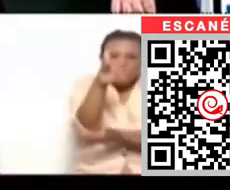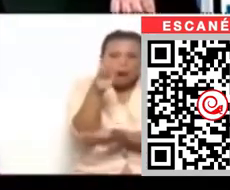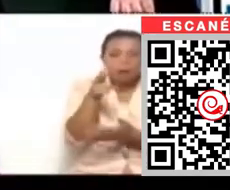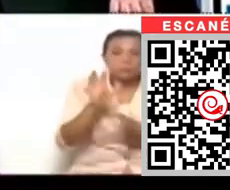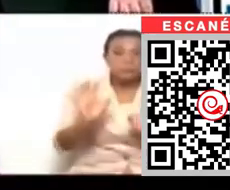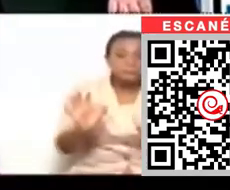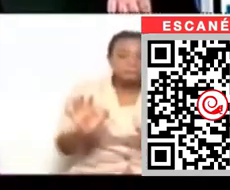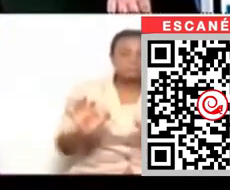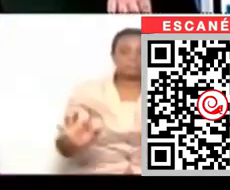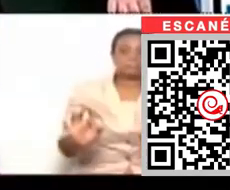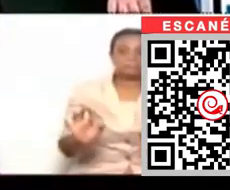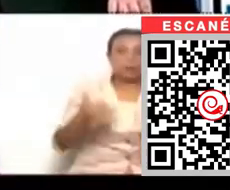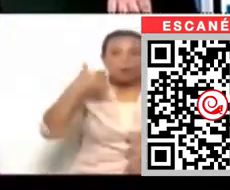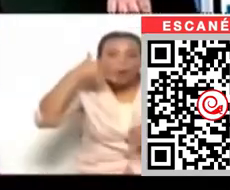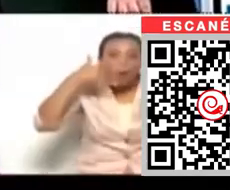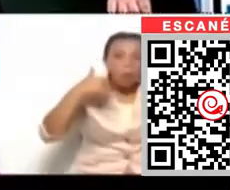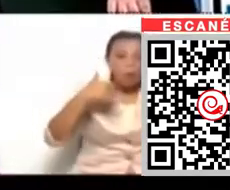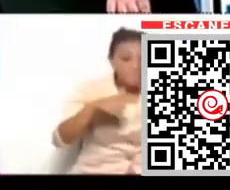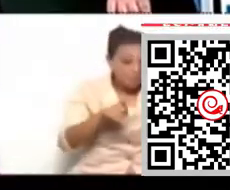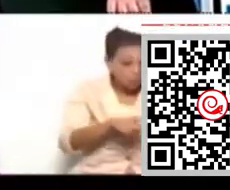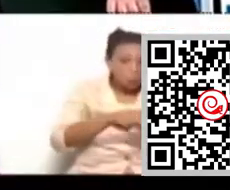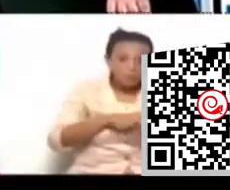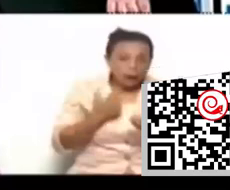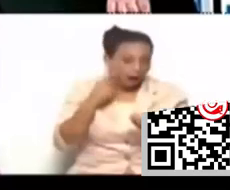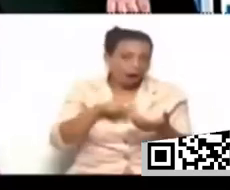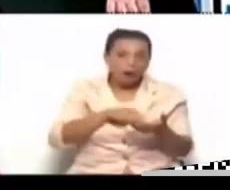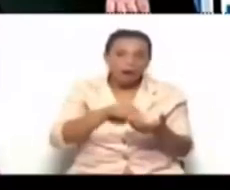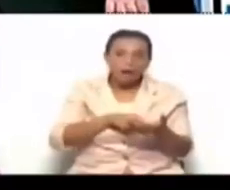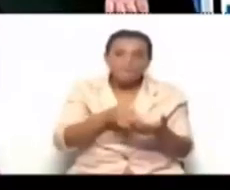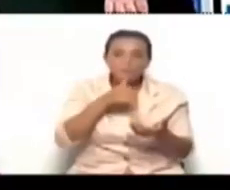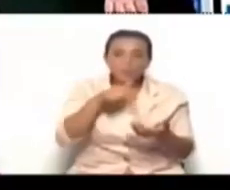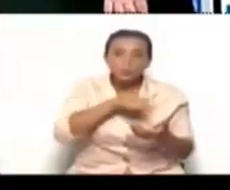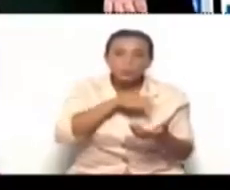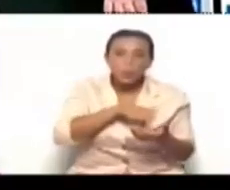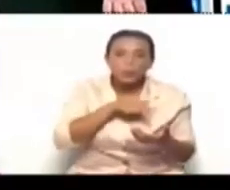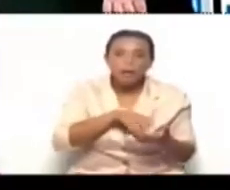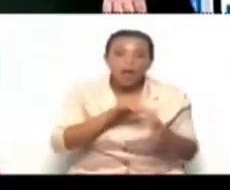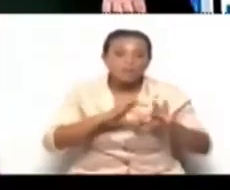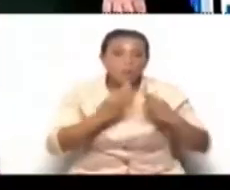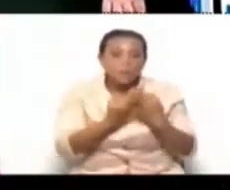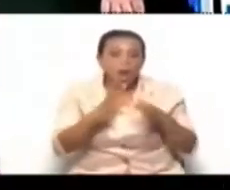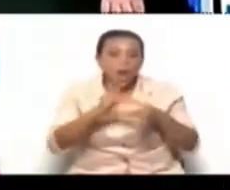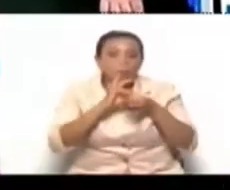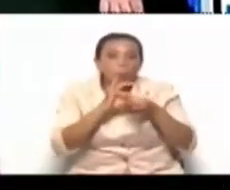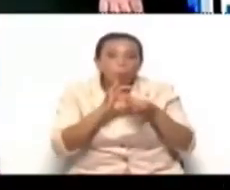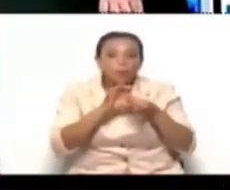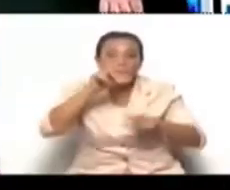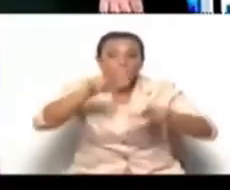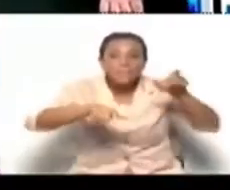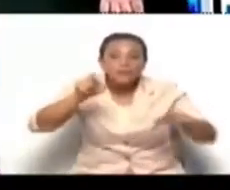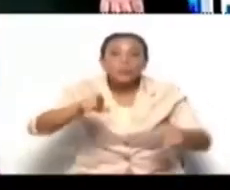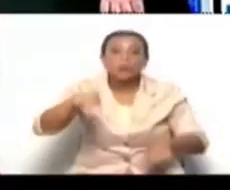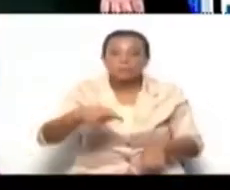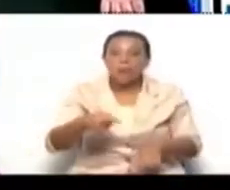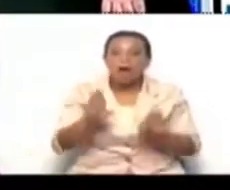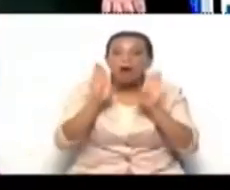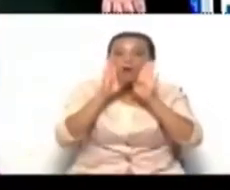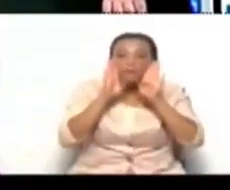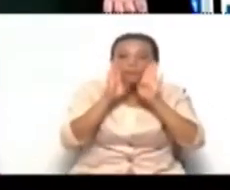Luego los teléfonos de esas dos personas hablaron, familiares y relacionados a estas dos personas también hablaron.